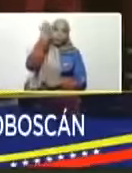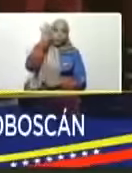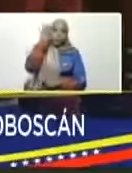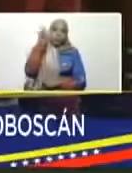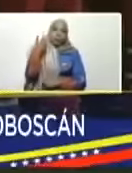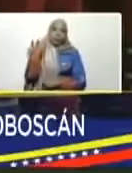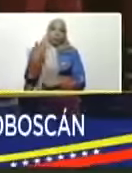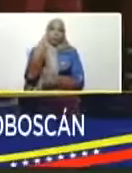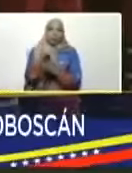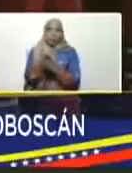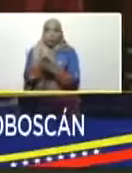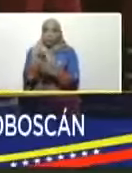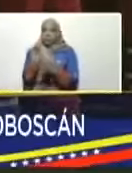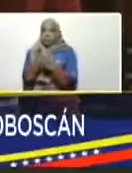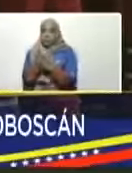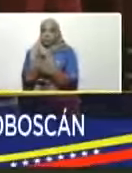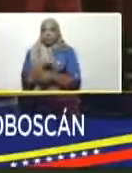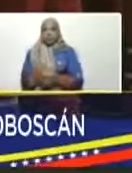Ninoska,